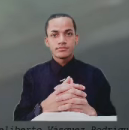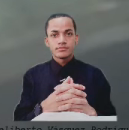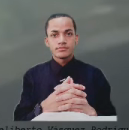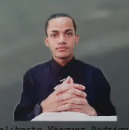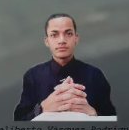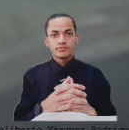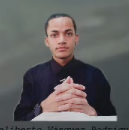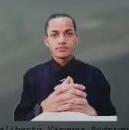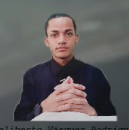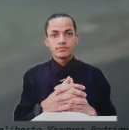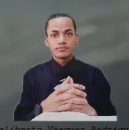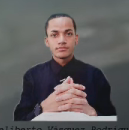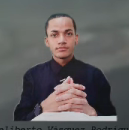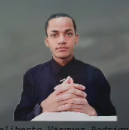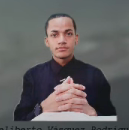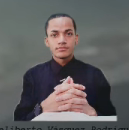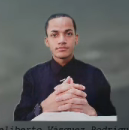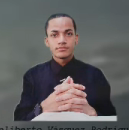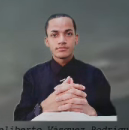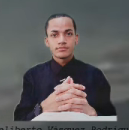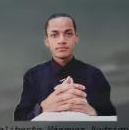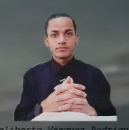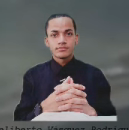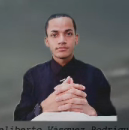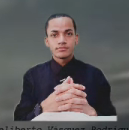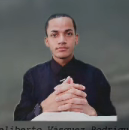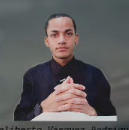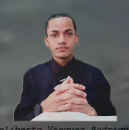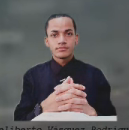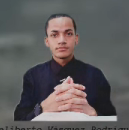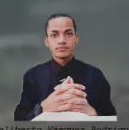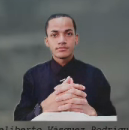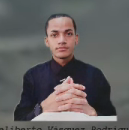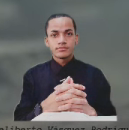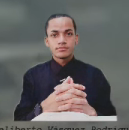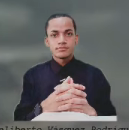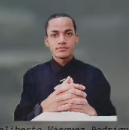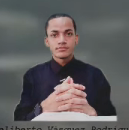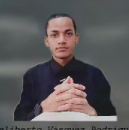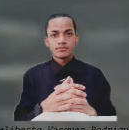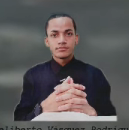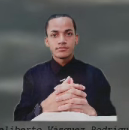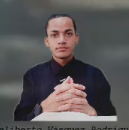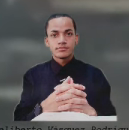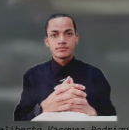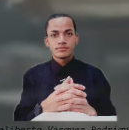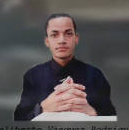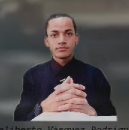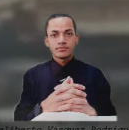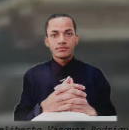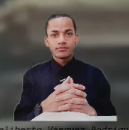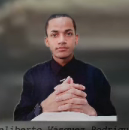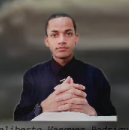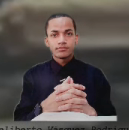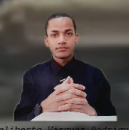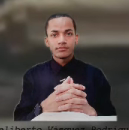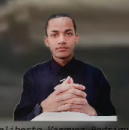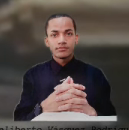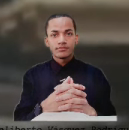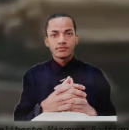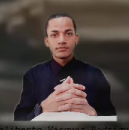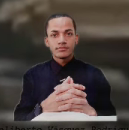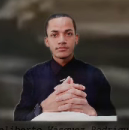una vez por todas los puntos de vista de la superioridad humana moderna sobre los humanos arcaicos los términos arcaicos y moderno